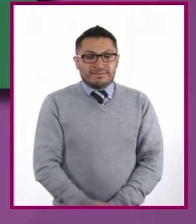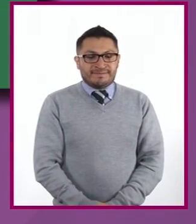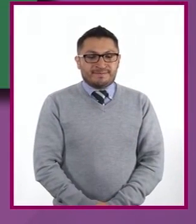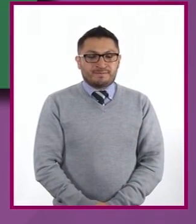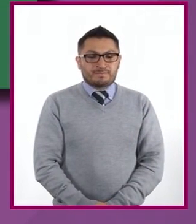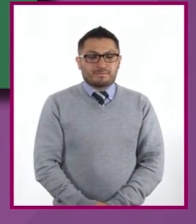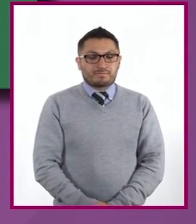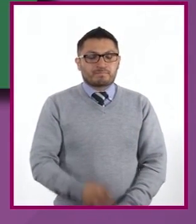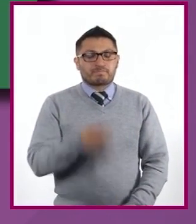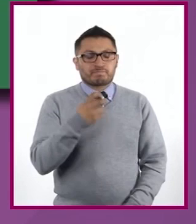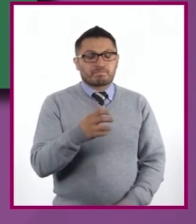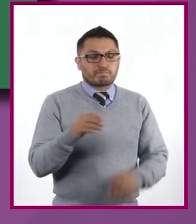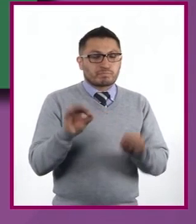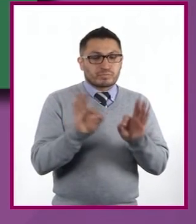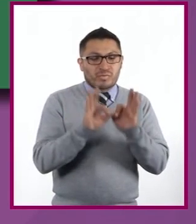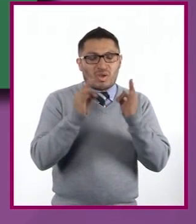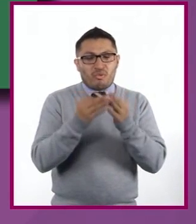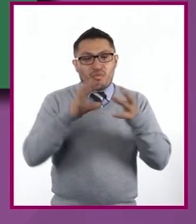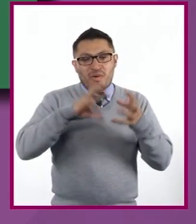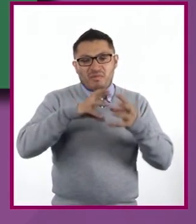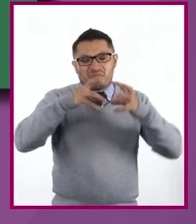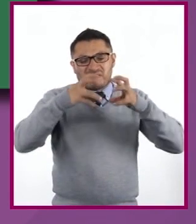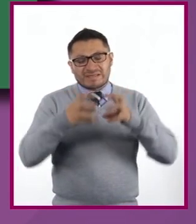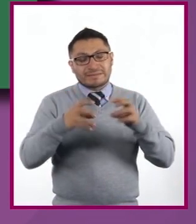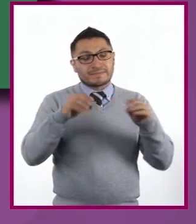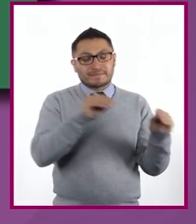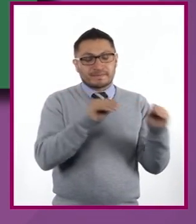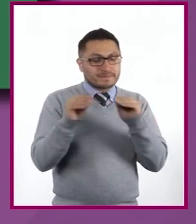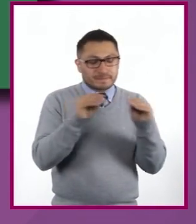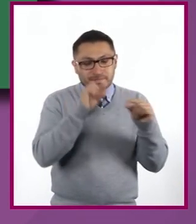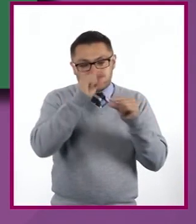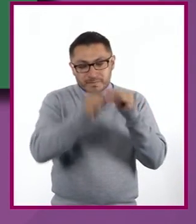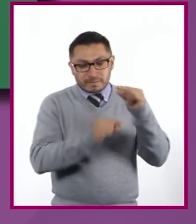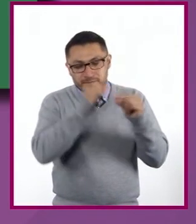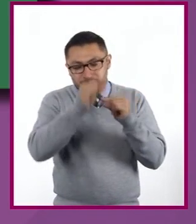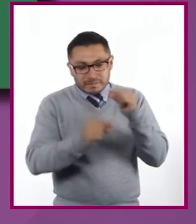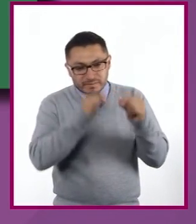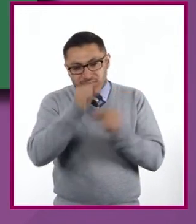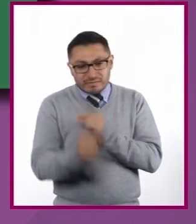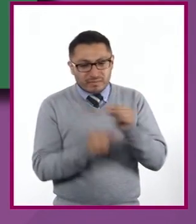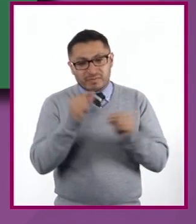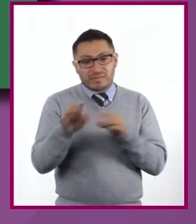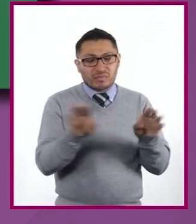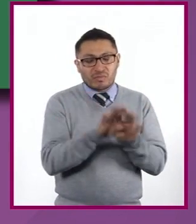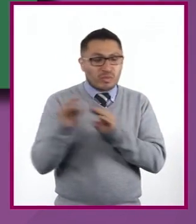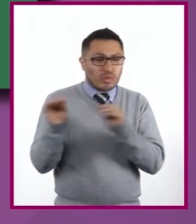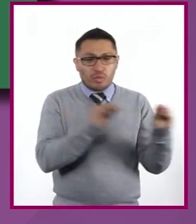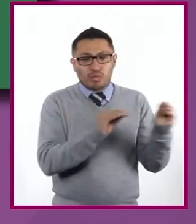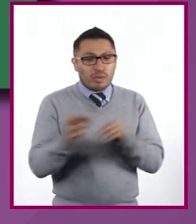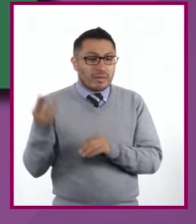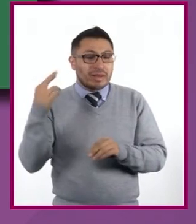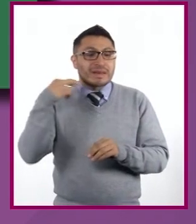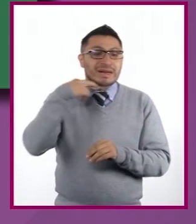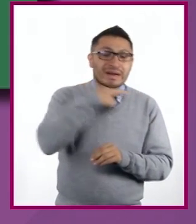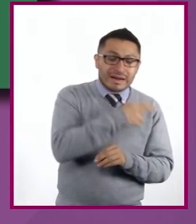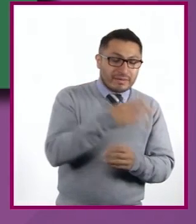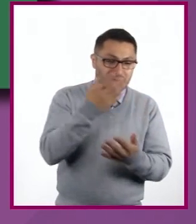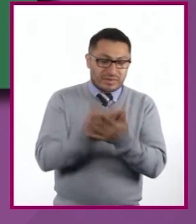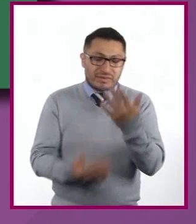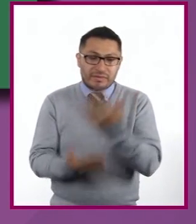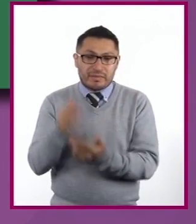De acuerdo con el modelo de partículas, las moléculas del agua caliente se mueven a una velocidad mayor que las moléculas de la